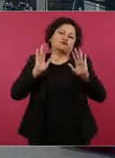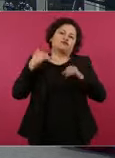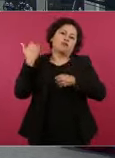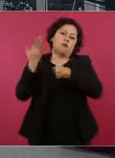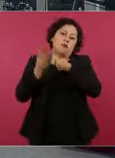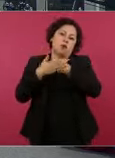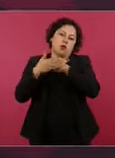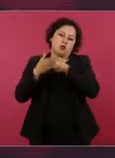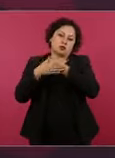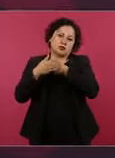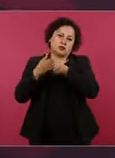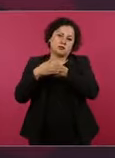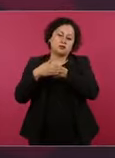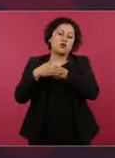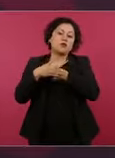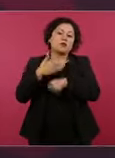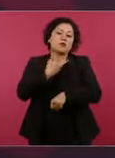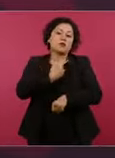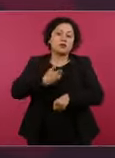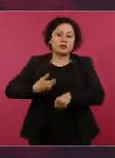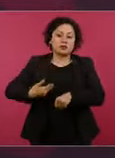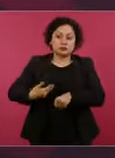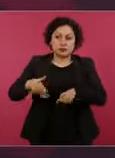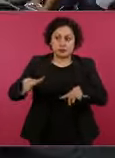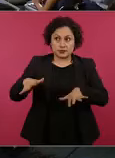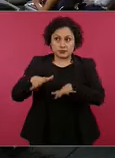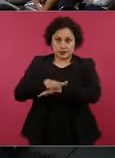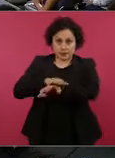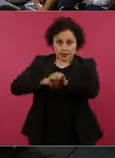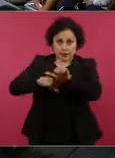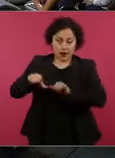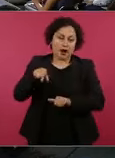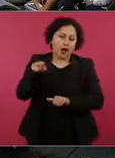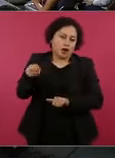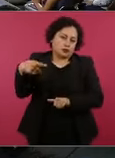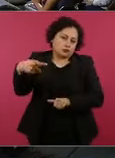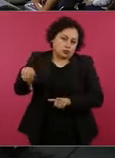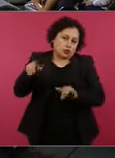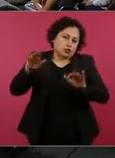importante que se conozca. Y en el caso del Istmo,